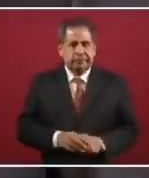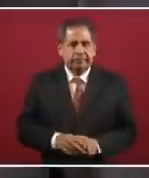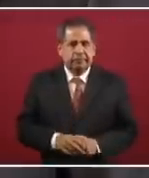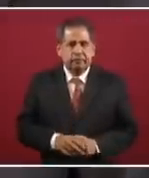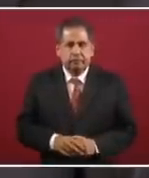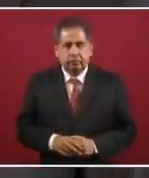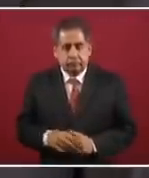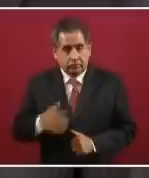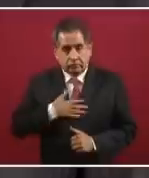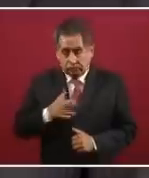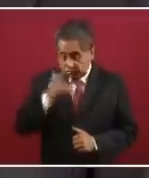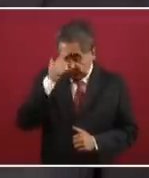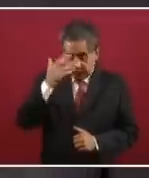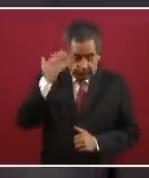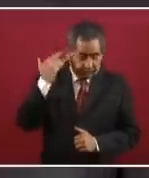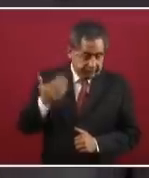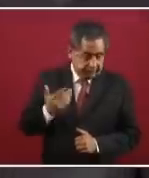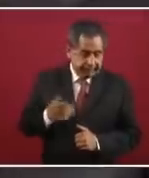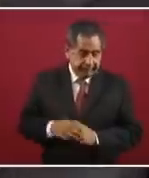Yo recuerdo que cuando